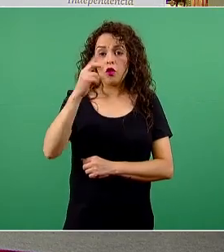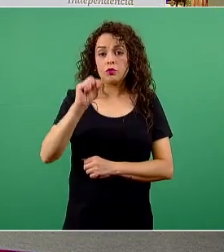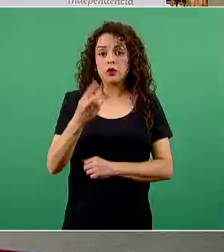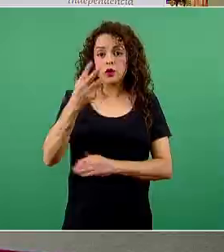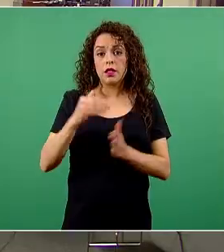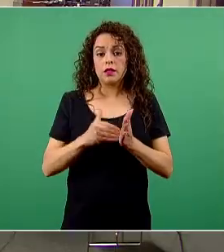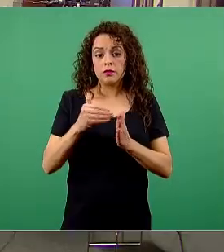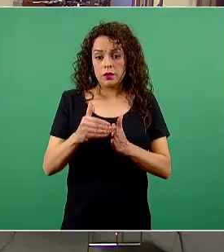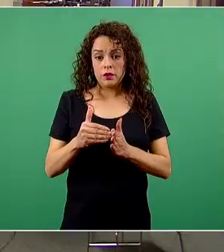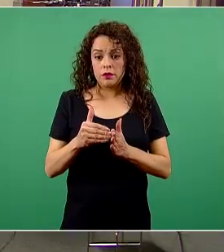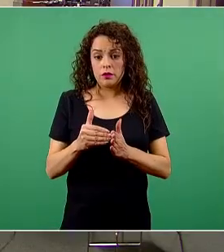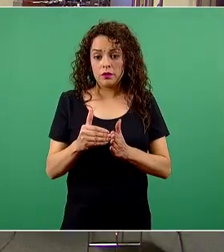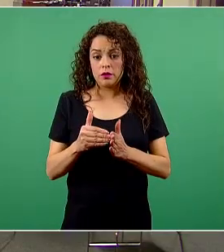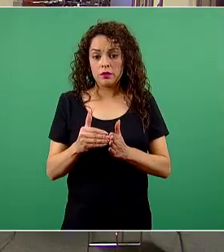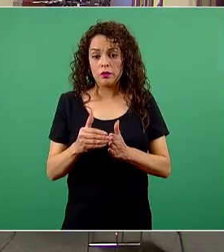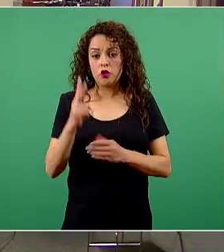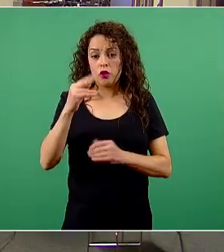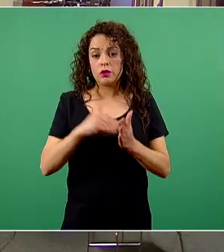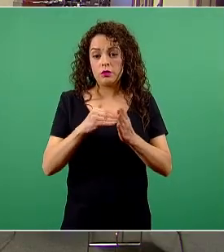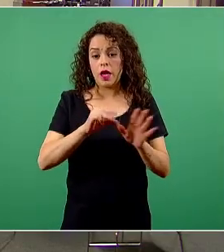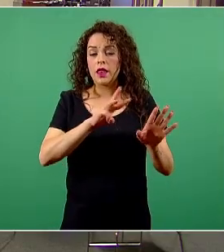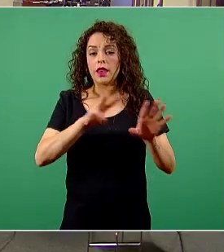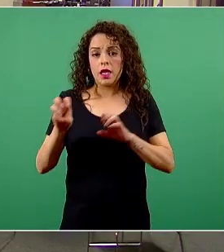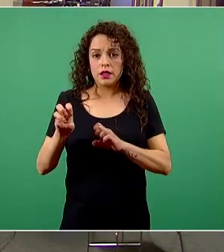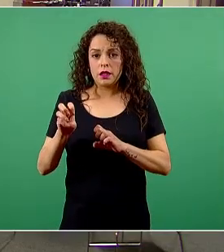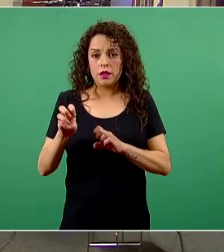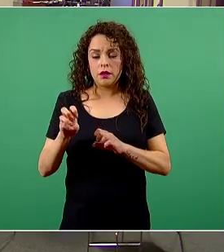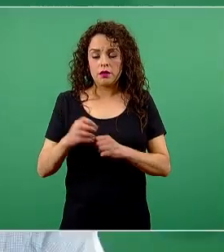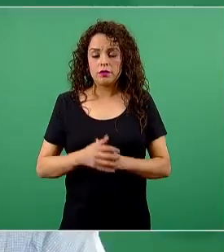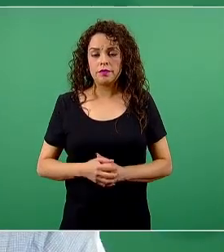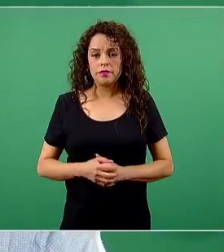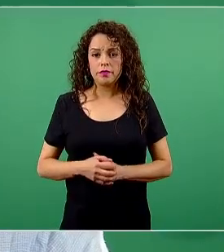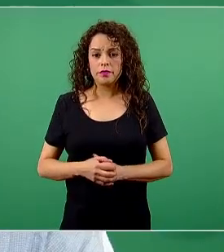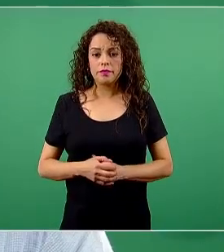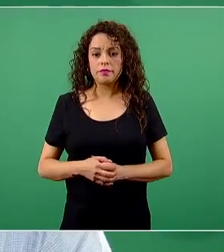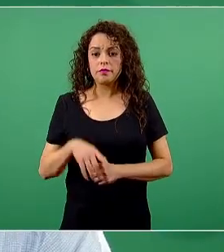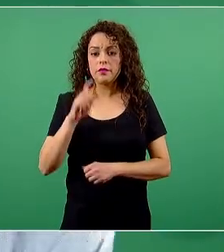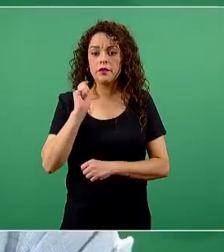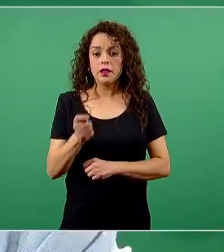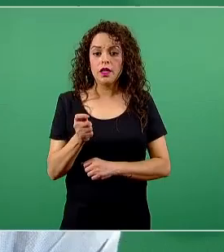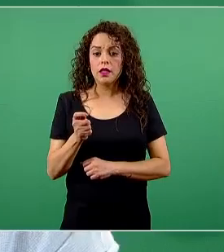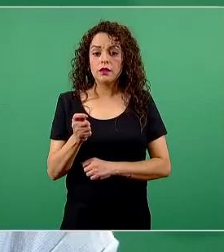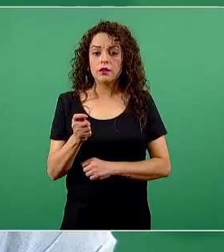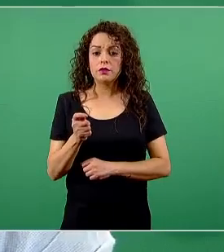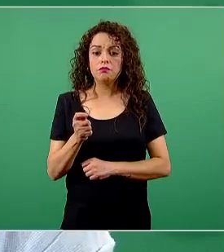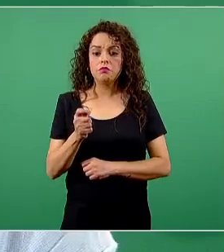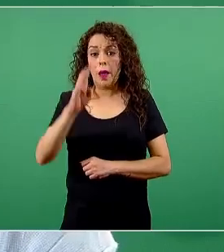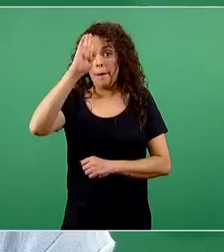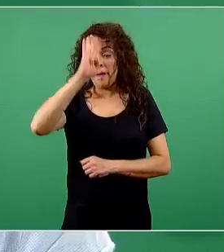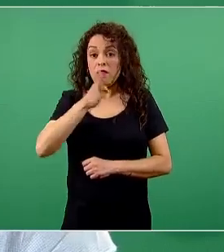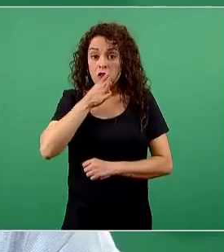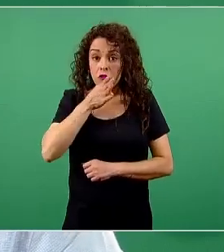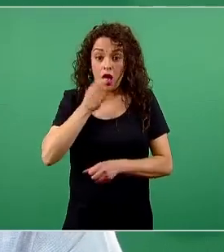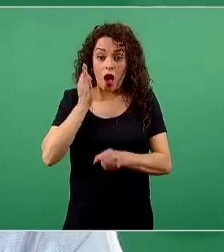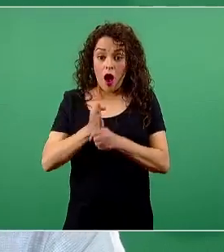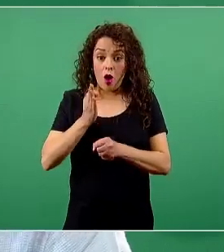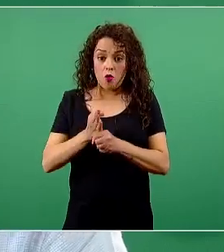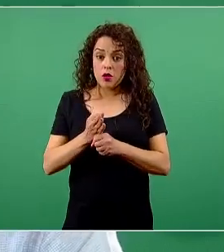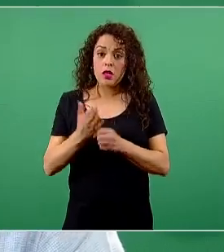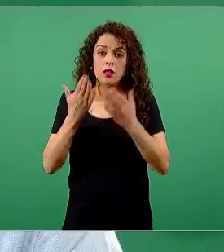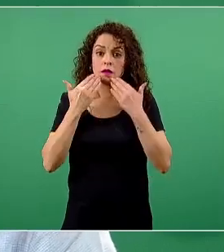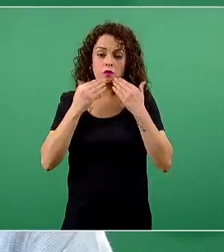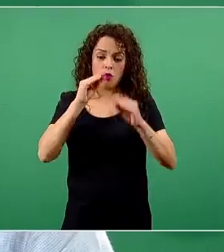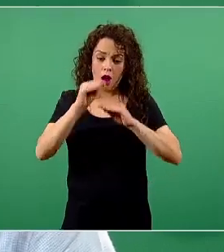millones, 2.300.000 a solo menos de mediodía. En este momento no tengo una actualización, pero con mucho gusto